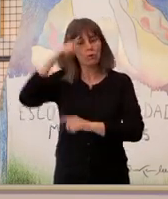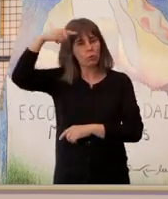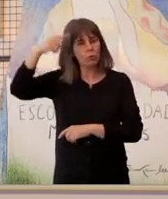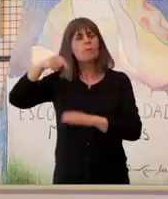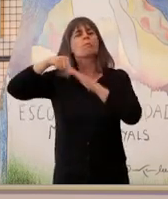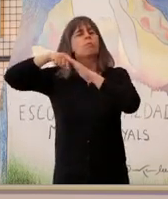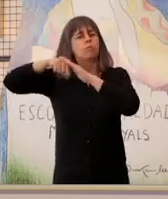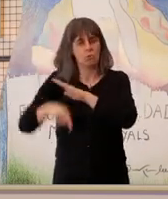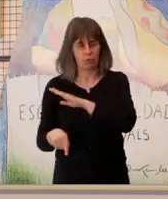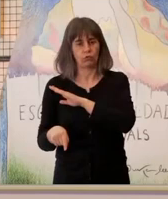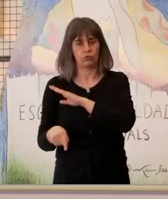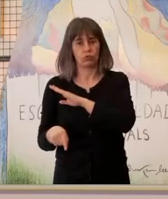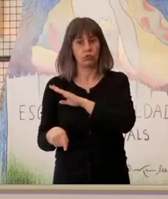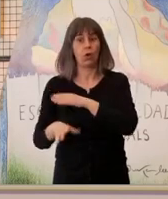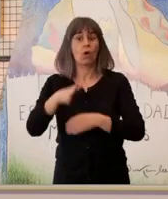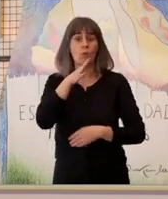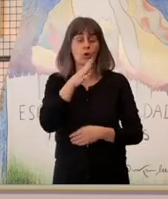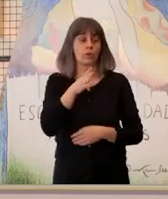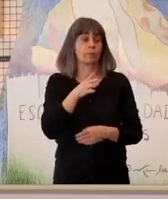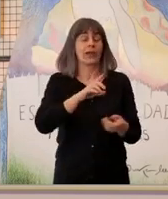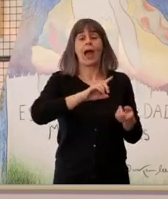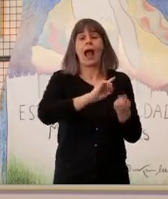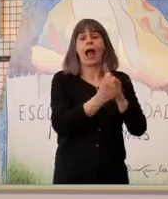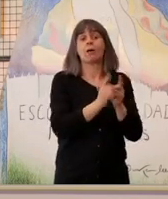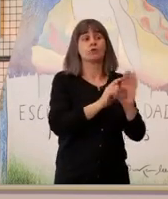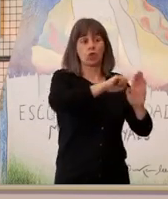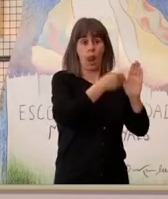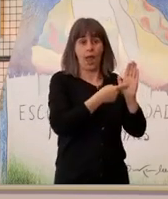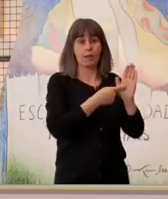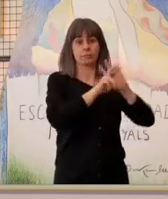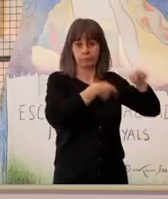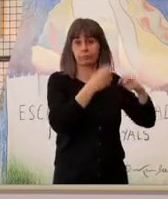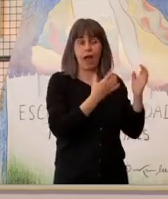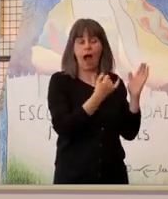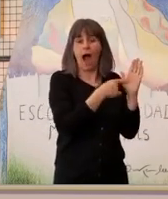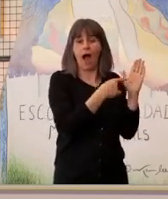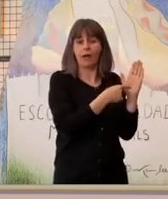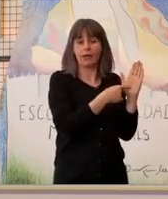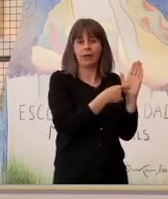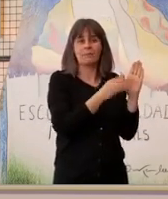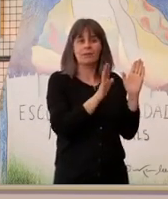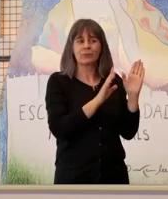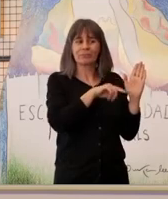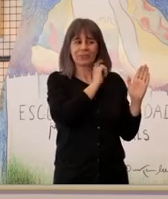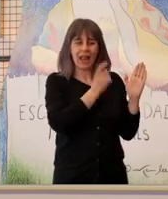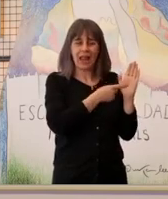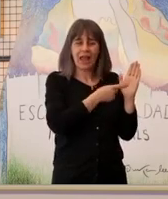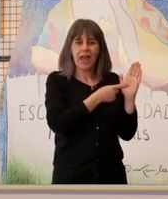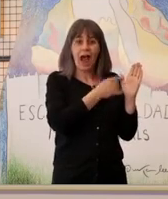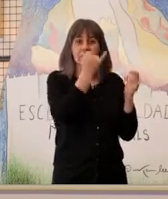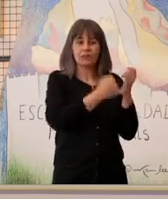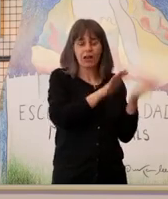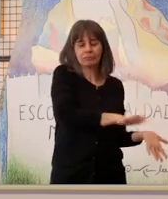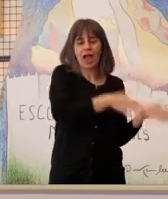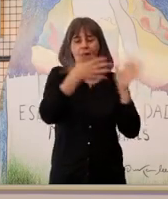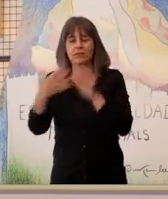Por qué Porque los cambios legales los tenemos Pero qué es lo que vemos que los cambios legales no se hacen efectivos en